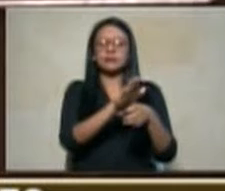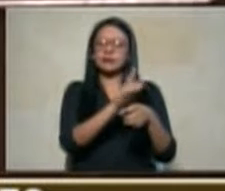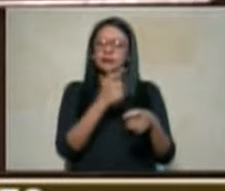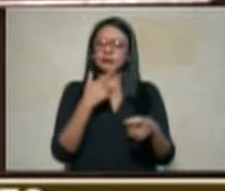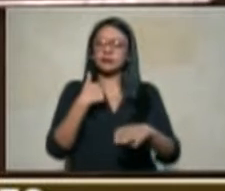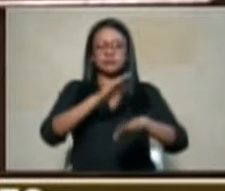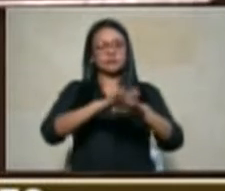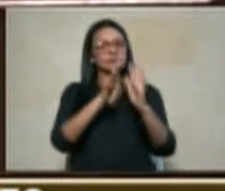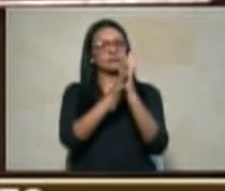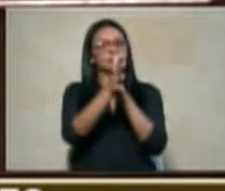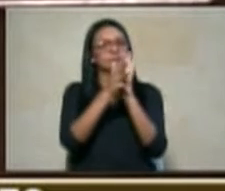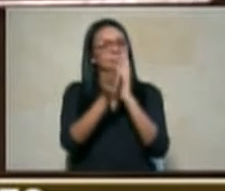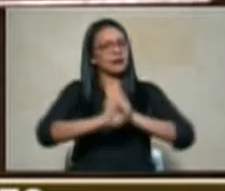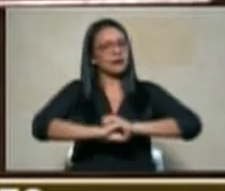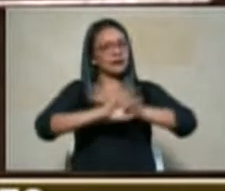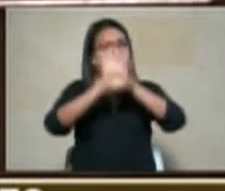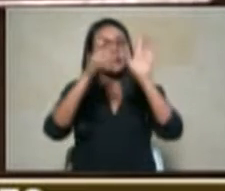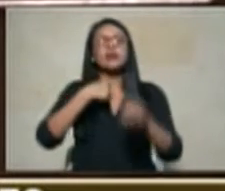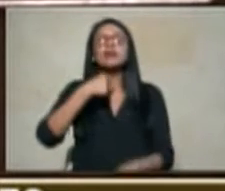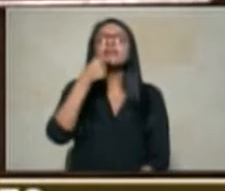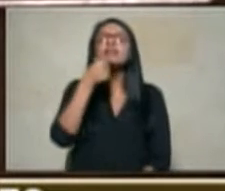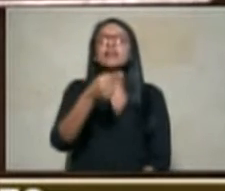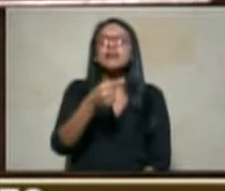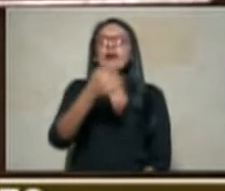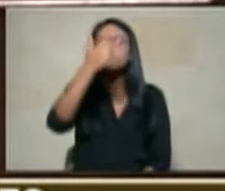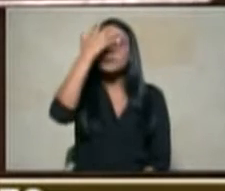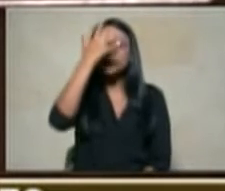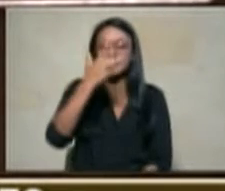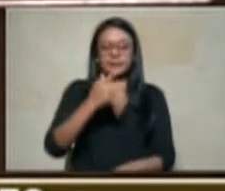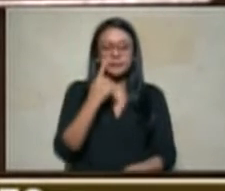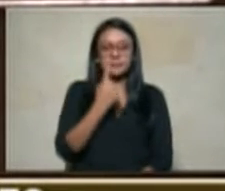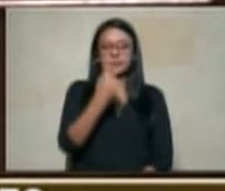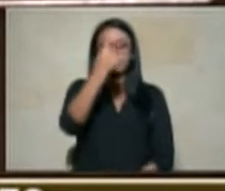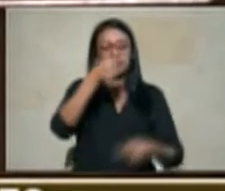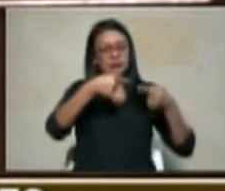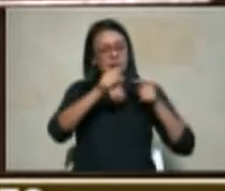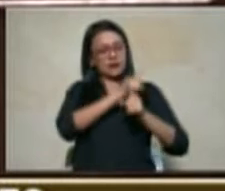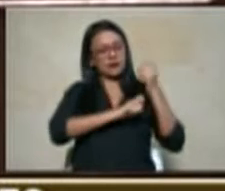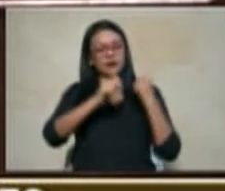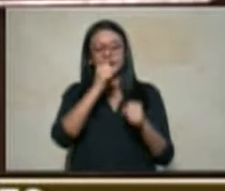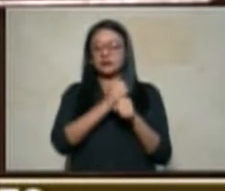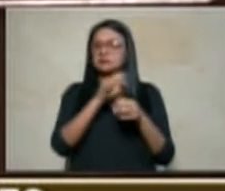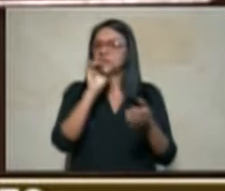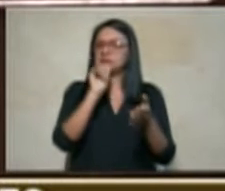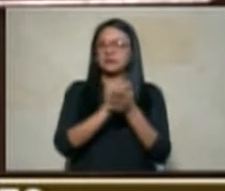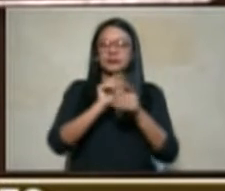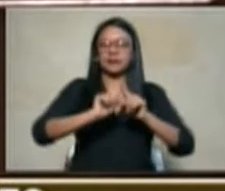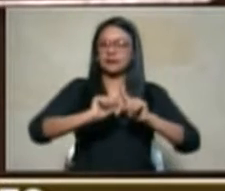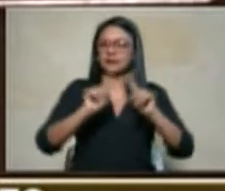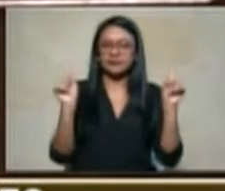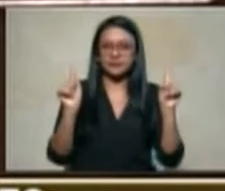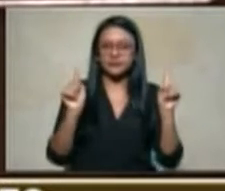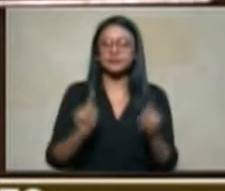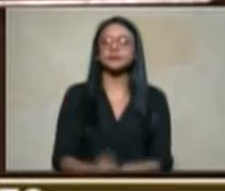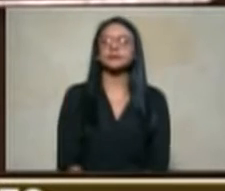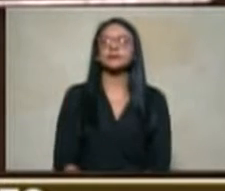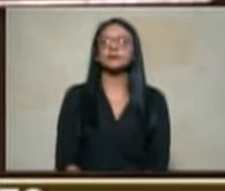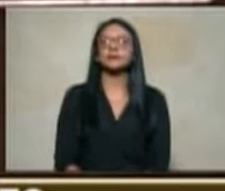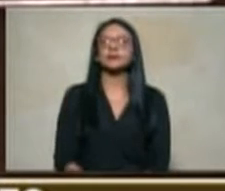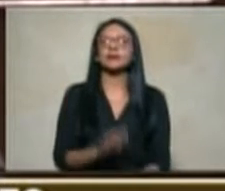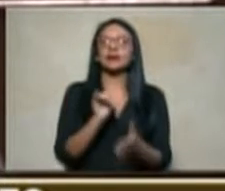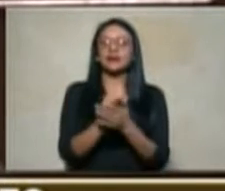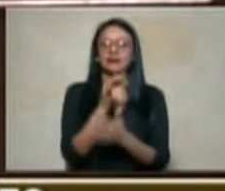que aclarar, y lo digo porque he tenido desde el primer debate hace un año las mismas diferencias. El caso